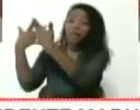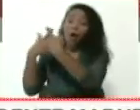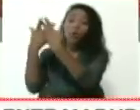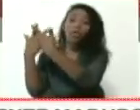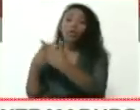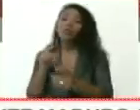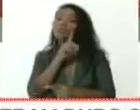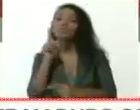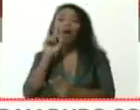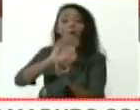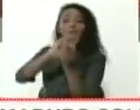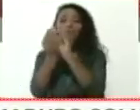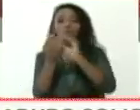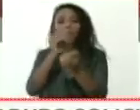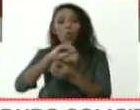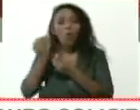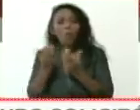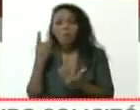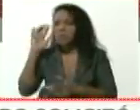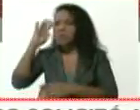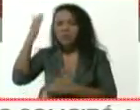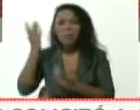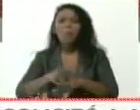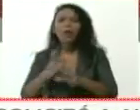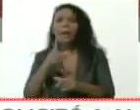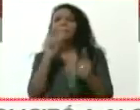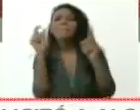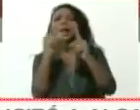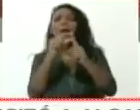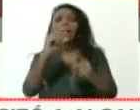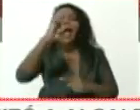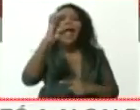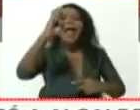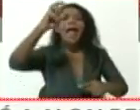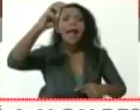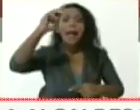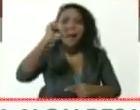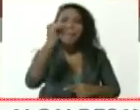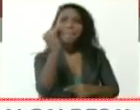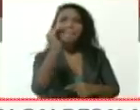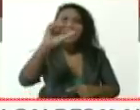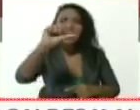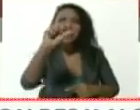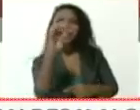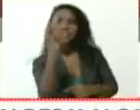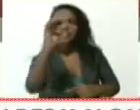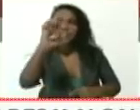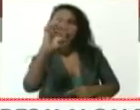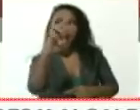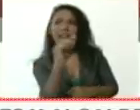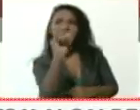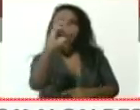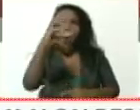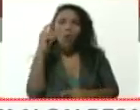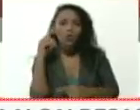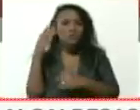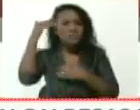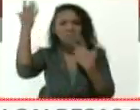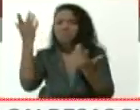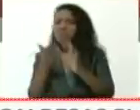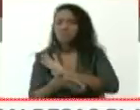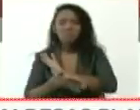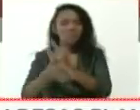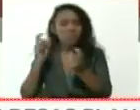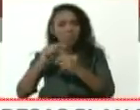hemisferio, no sé por qué lo llaman hemisferio ni de dónde sacan que es un hemisferio, ¿no? Desde Alaska hasta la Patagonia